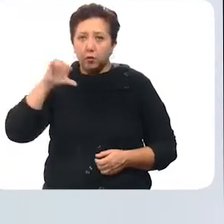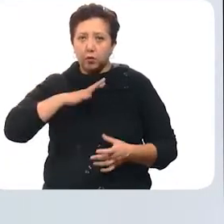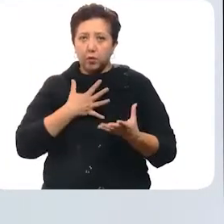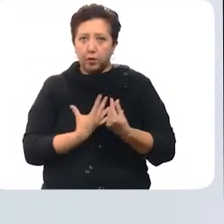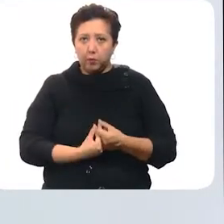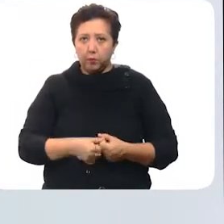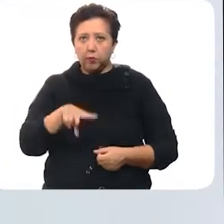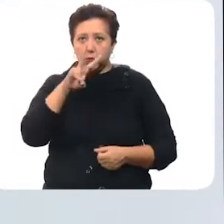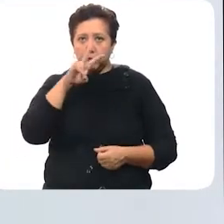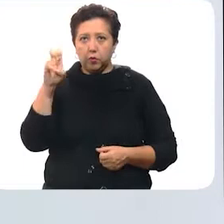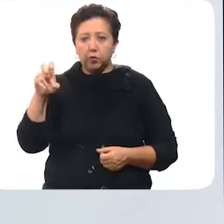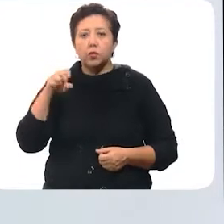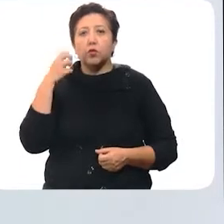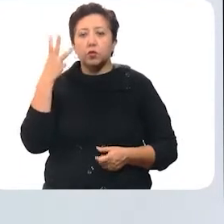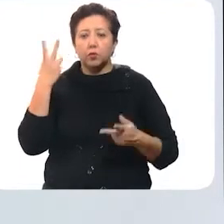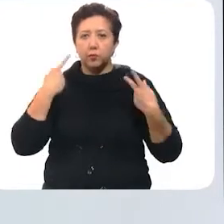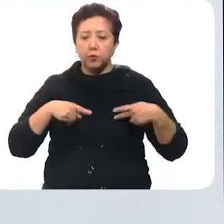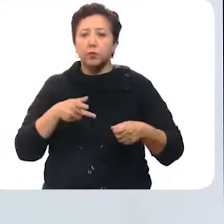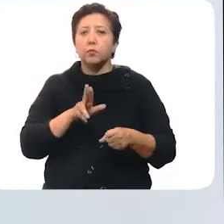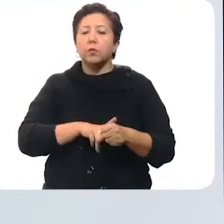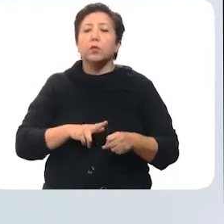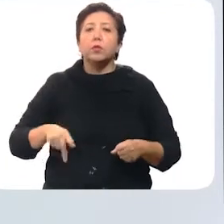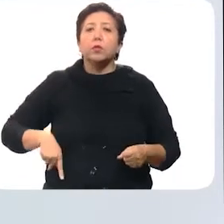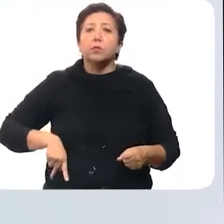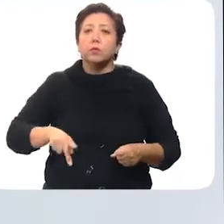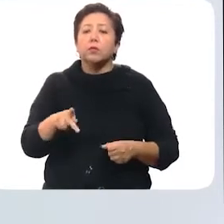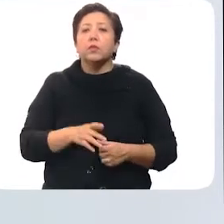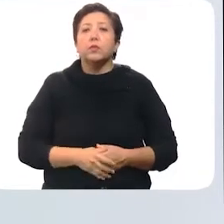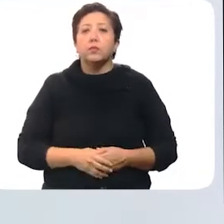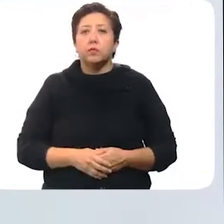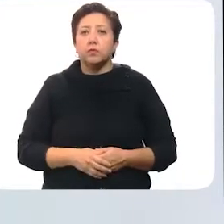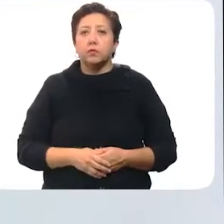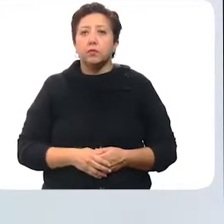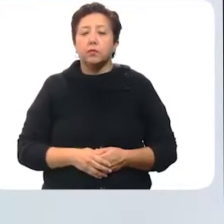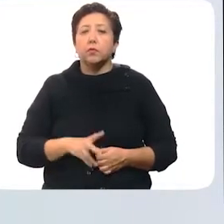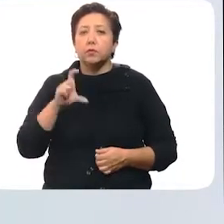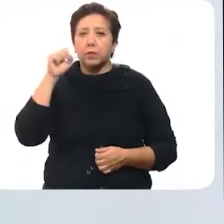de hoy tenemos 203 pacientes en hospitales públicos.